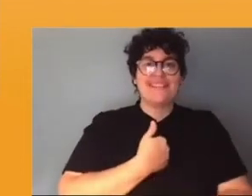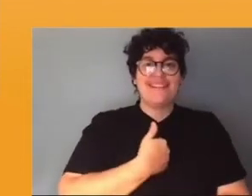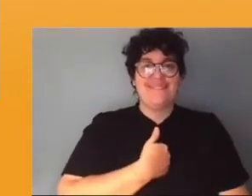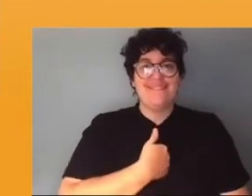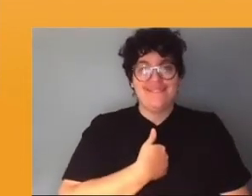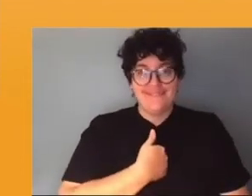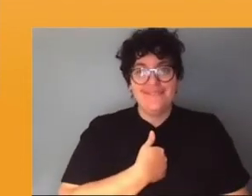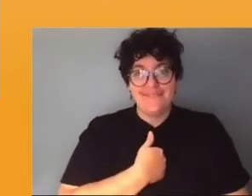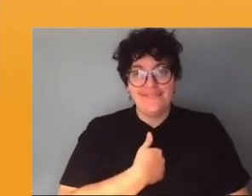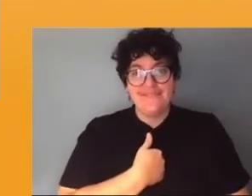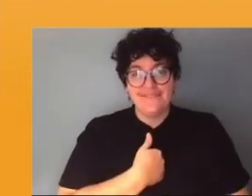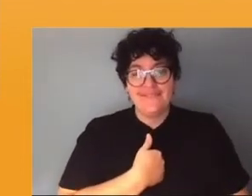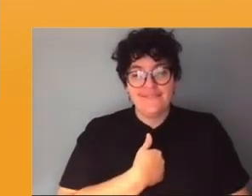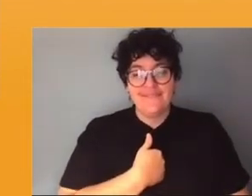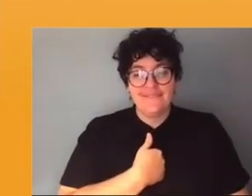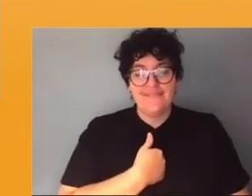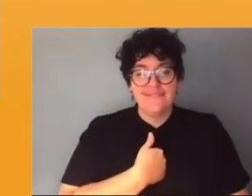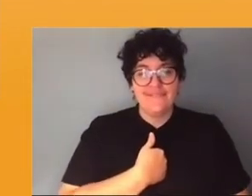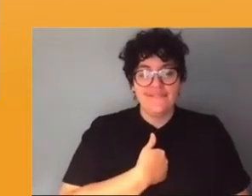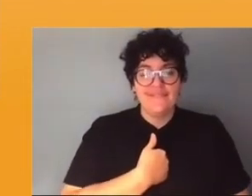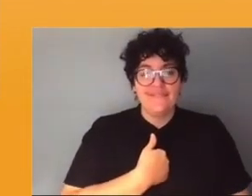Entonces,